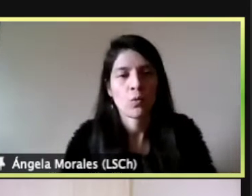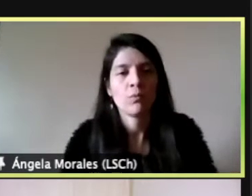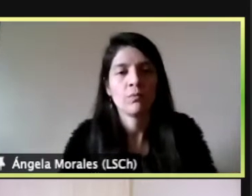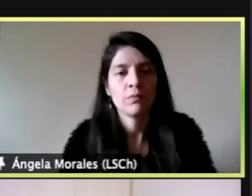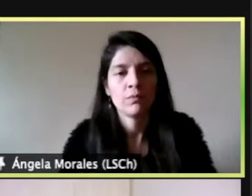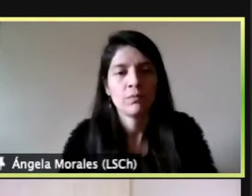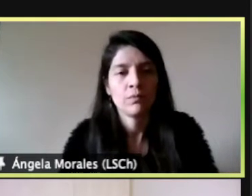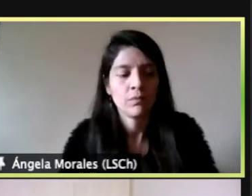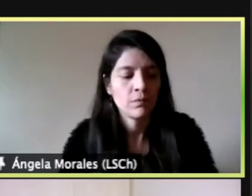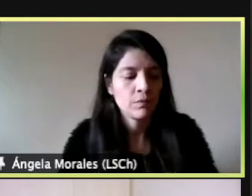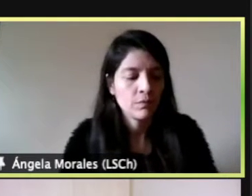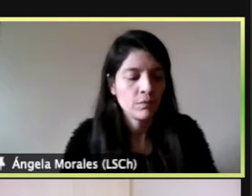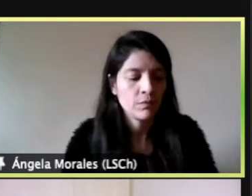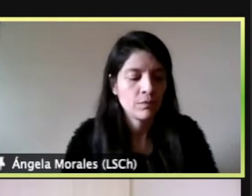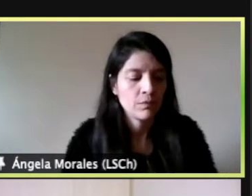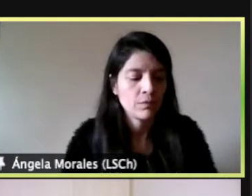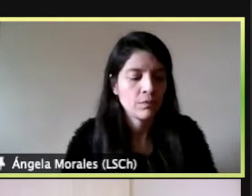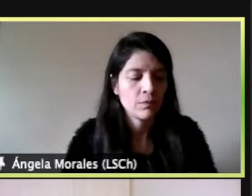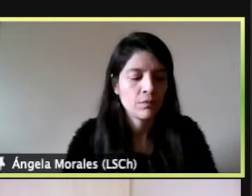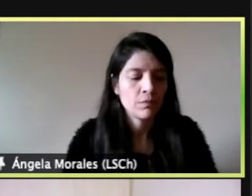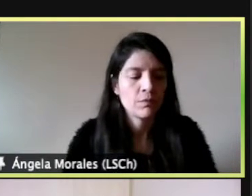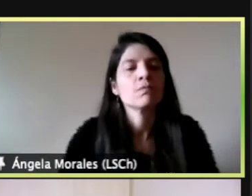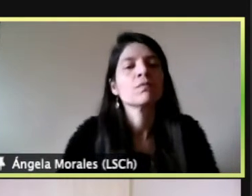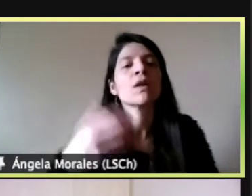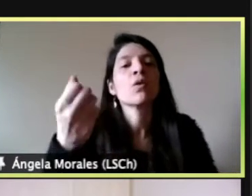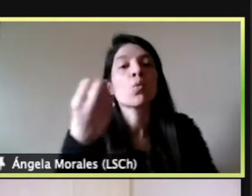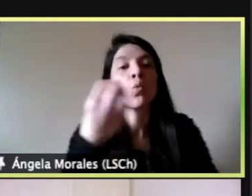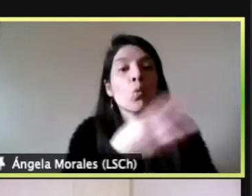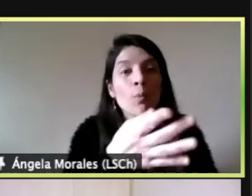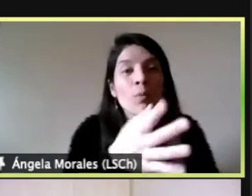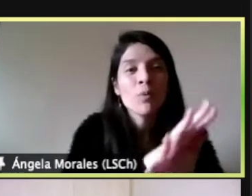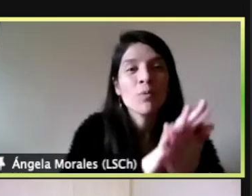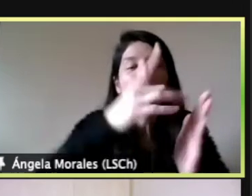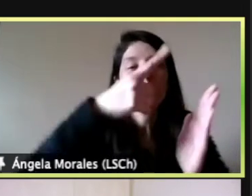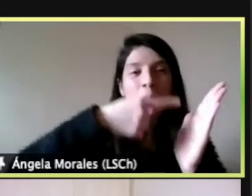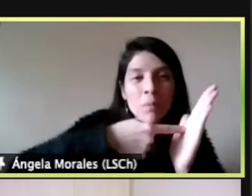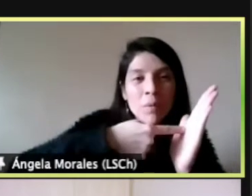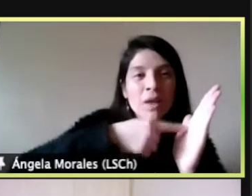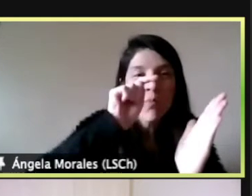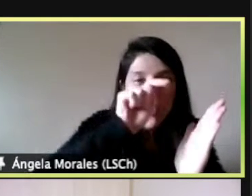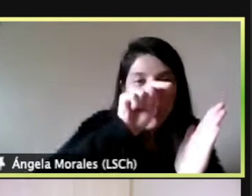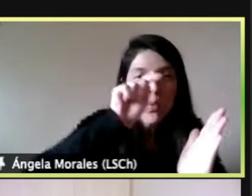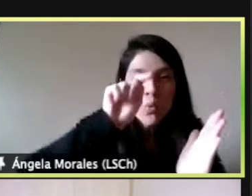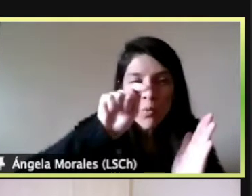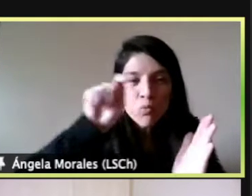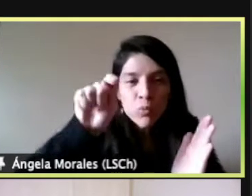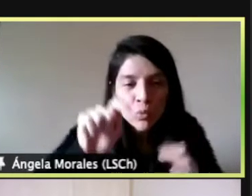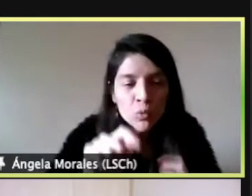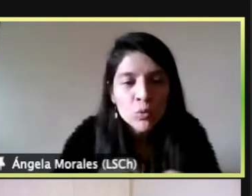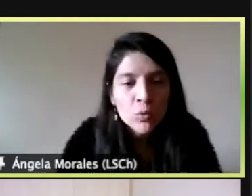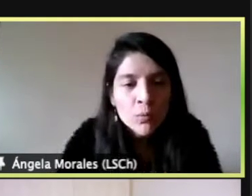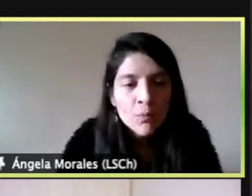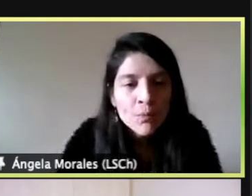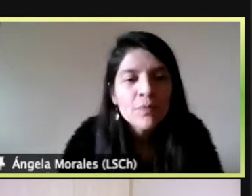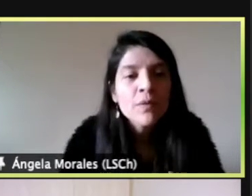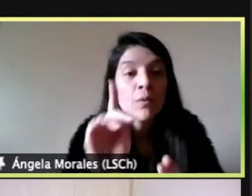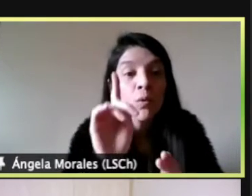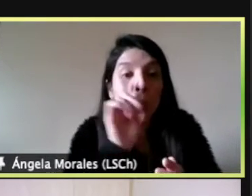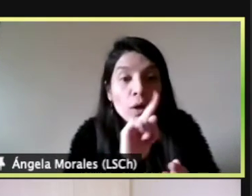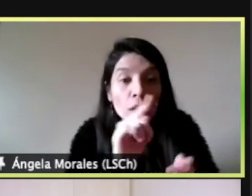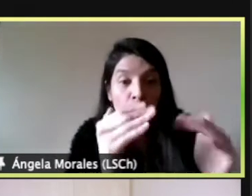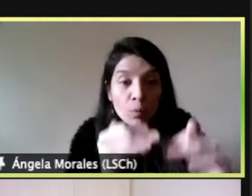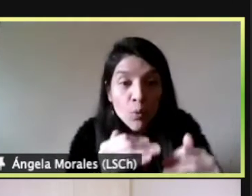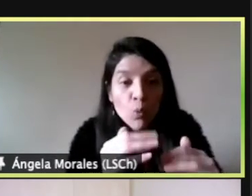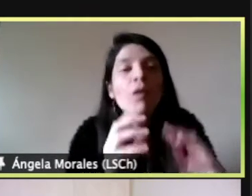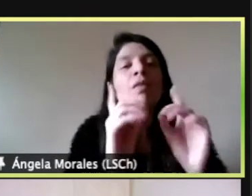como un número con separador de miles. En este caso el último tiene que estar con decimales.